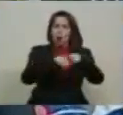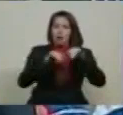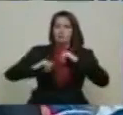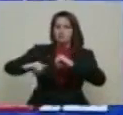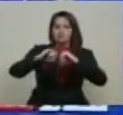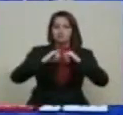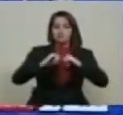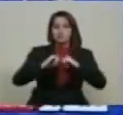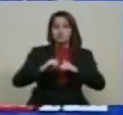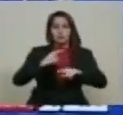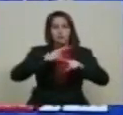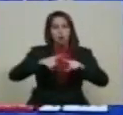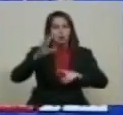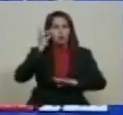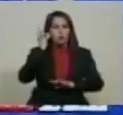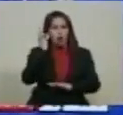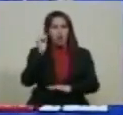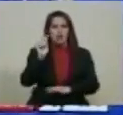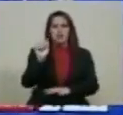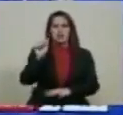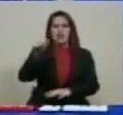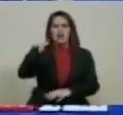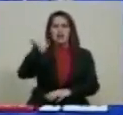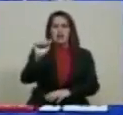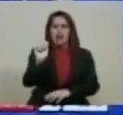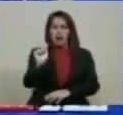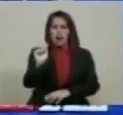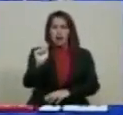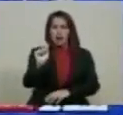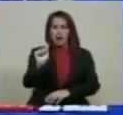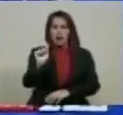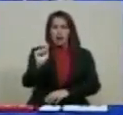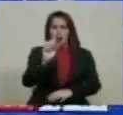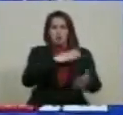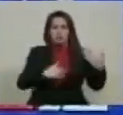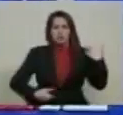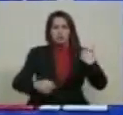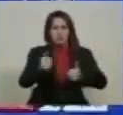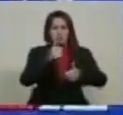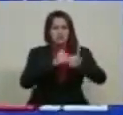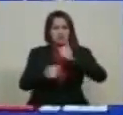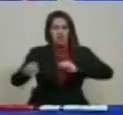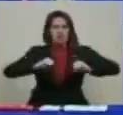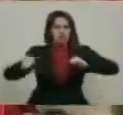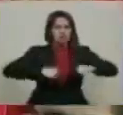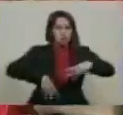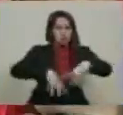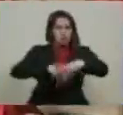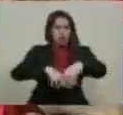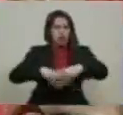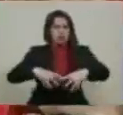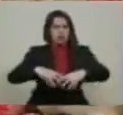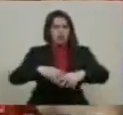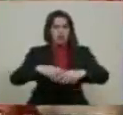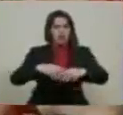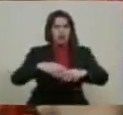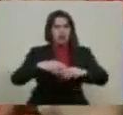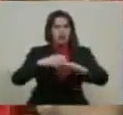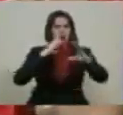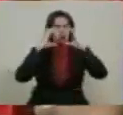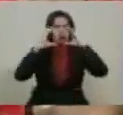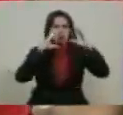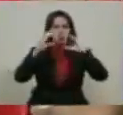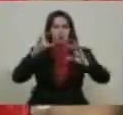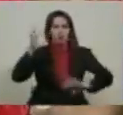La compañera Tania Díaz, vicepresidenta de Agitación, Propaganda y Comunicación, Mujeres